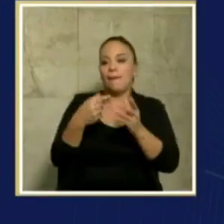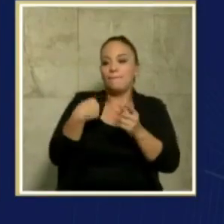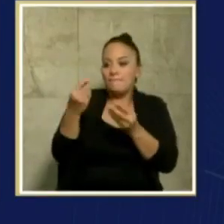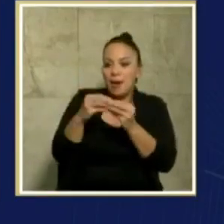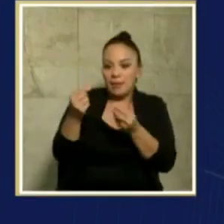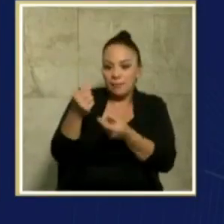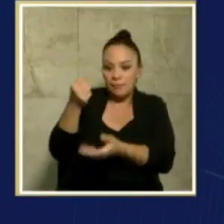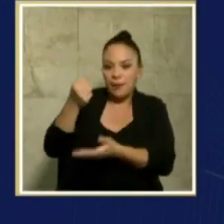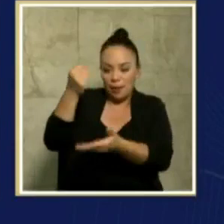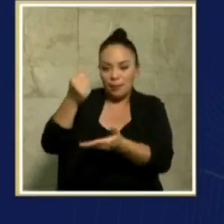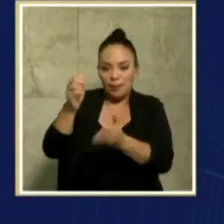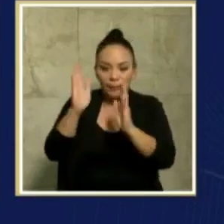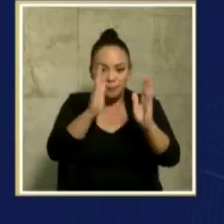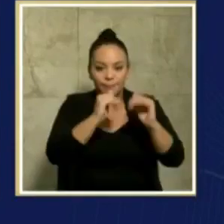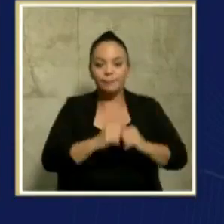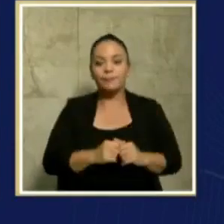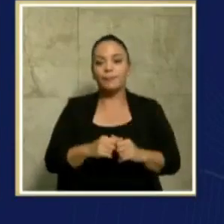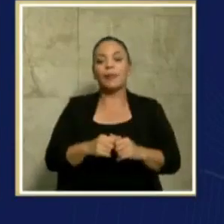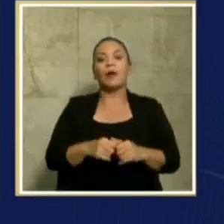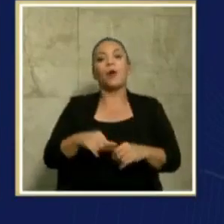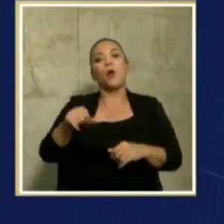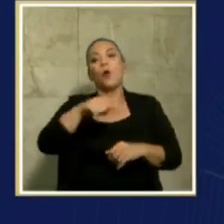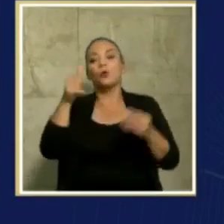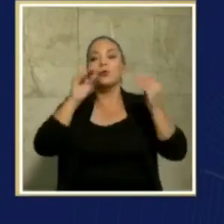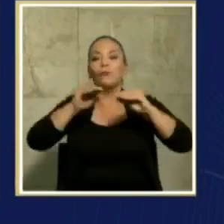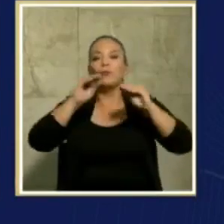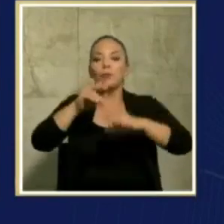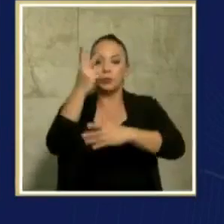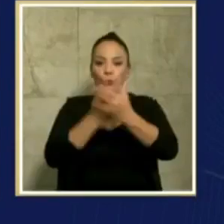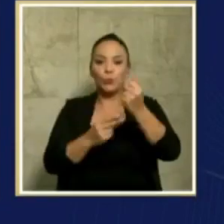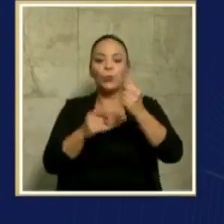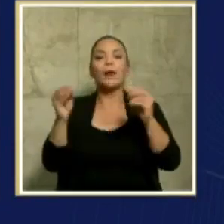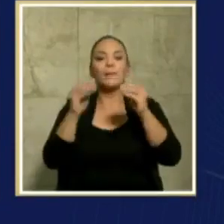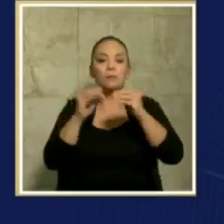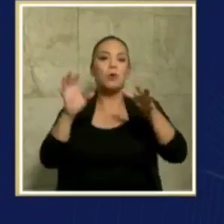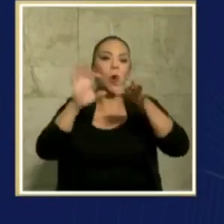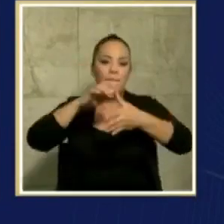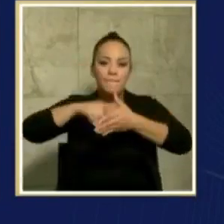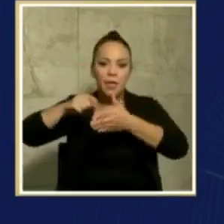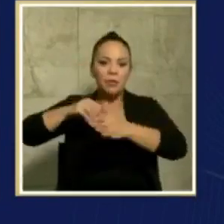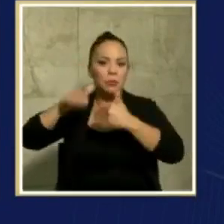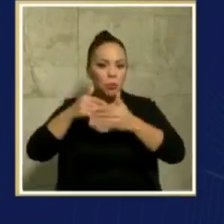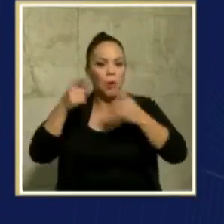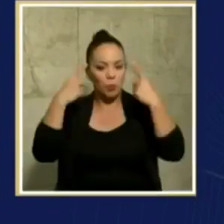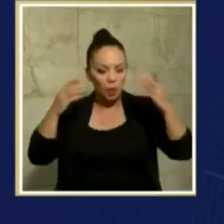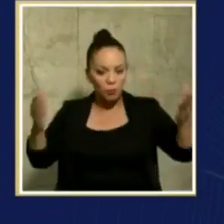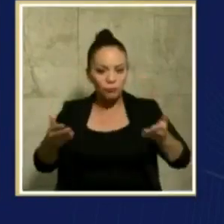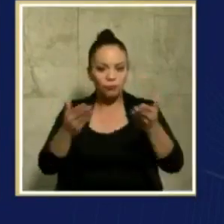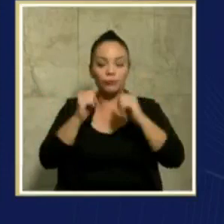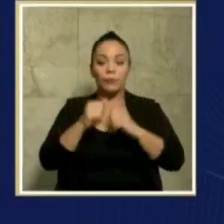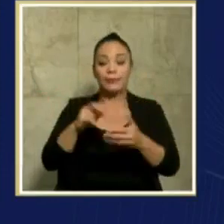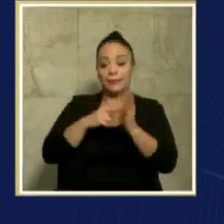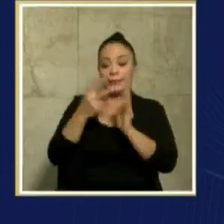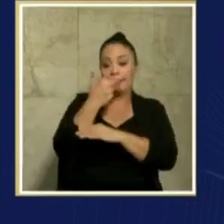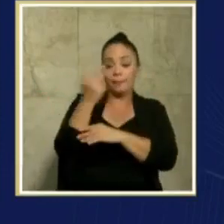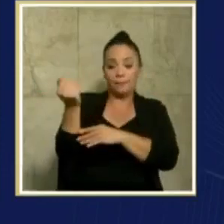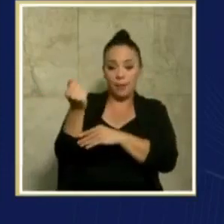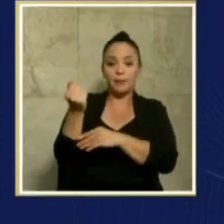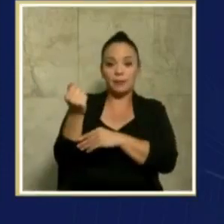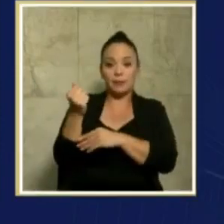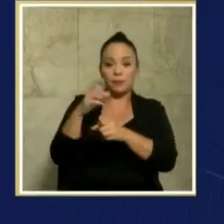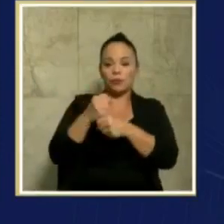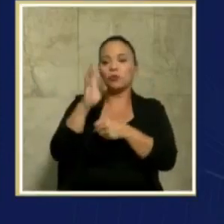dual es otra de las herramientas que también se ha venido impulsando, con más convenios, etcétera. Vean, en 3 meses hemos generado 6